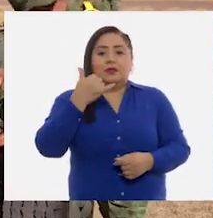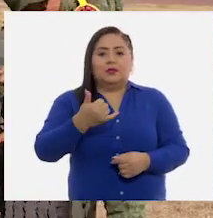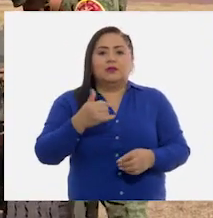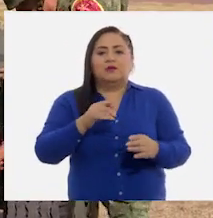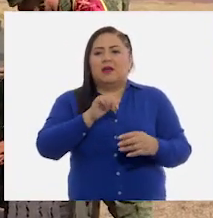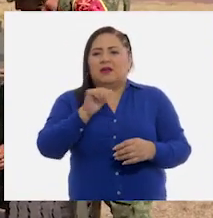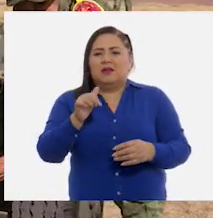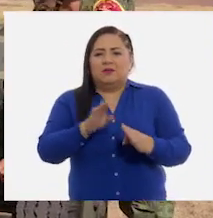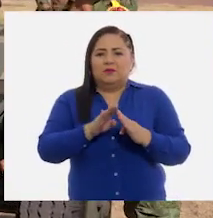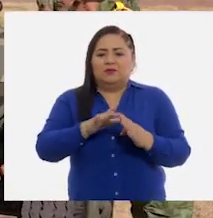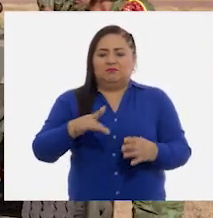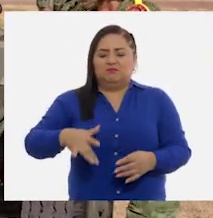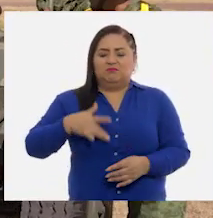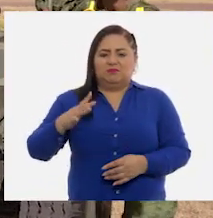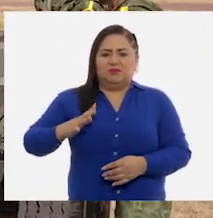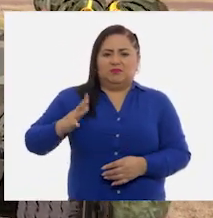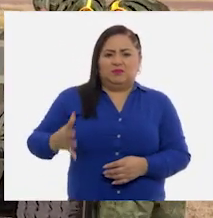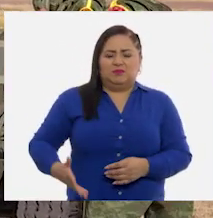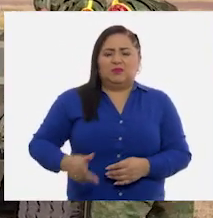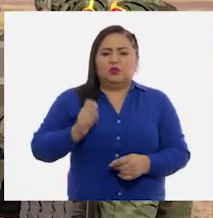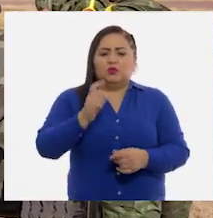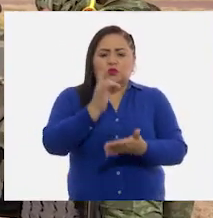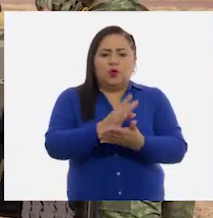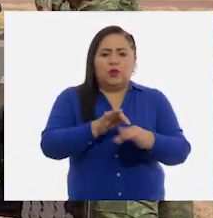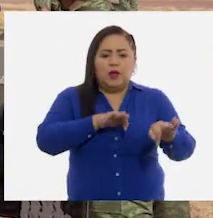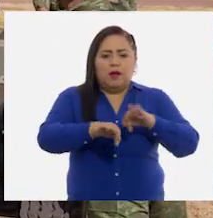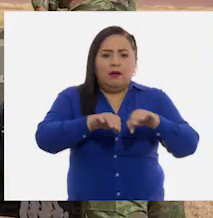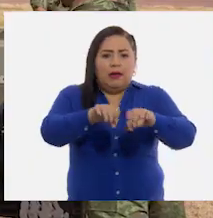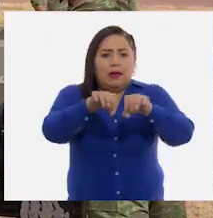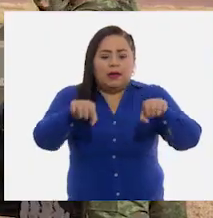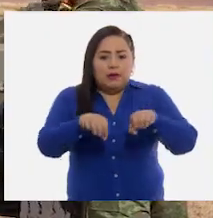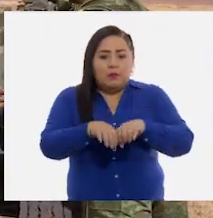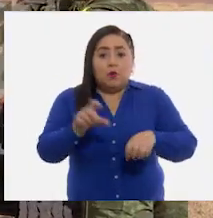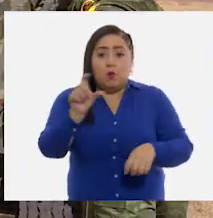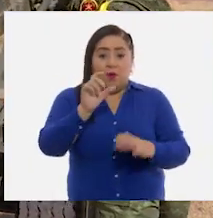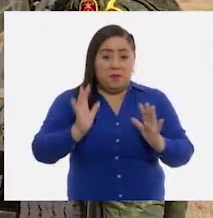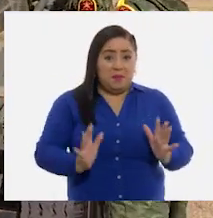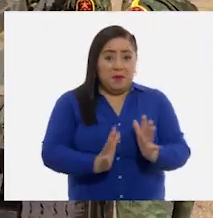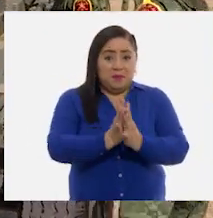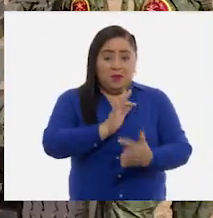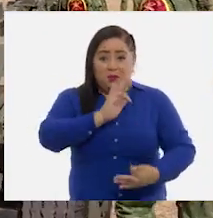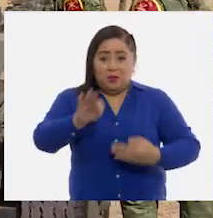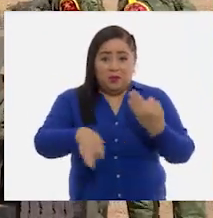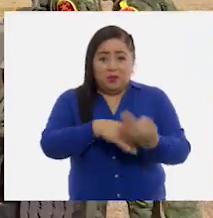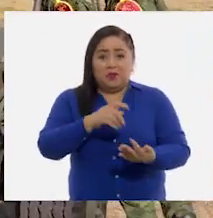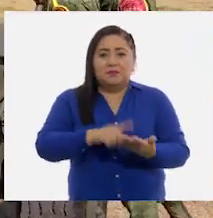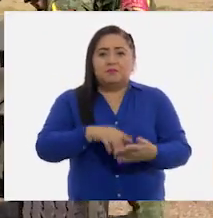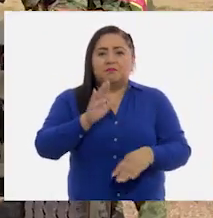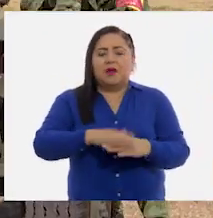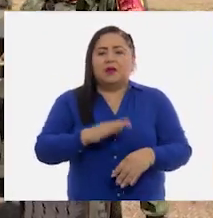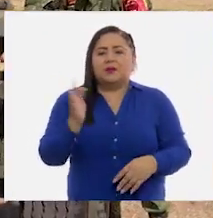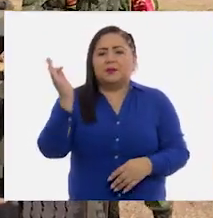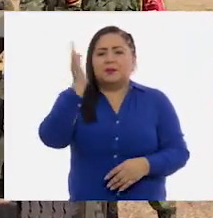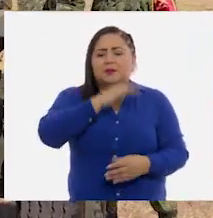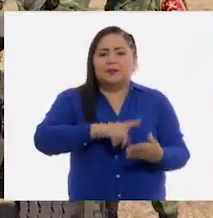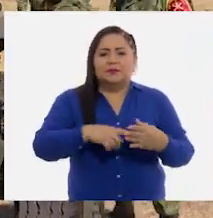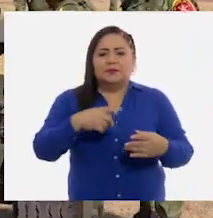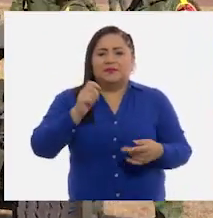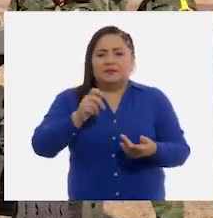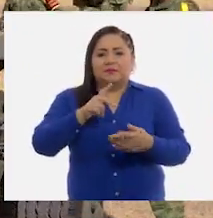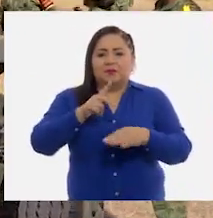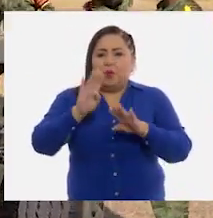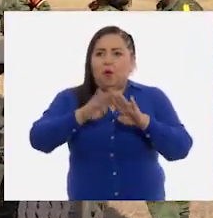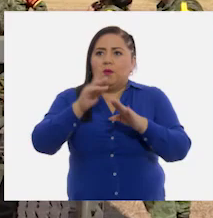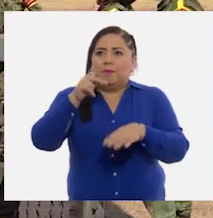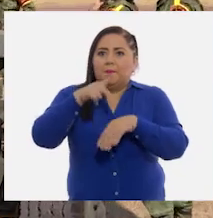Manipular con destreza el obús requiere de un sólido trabajo en equipo. Cuando participan todos, se aligeran las 2 toneladas de peso de las